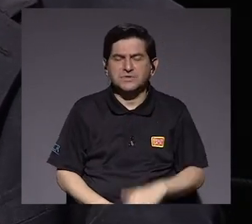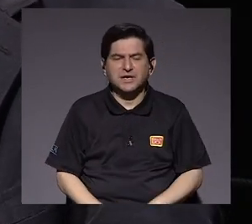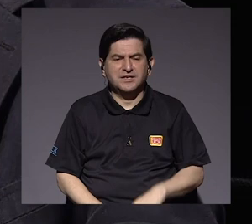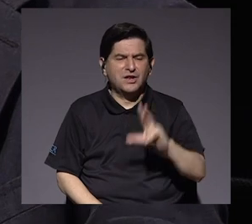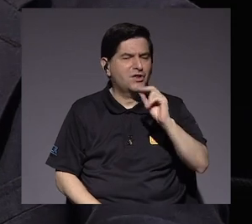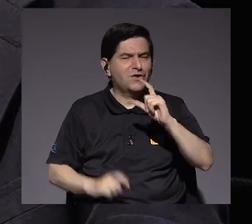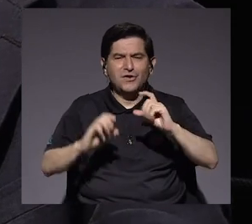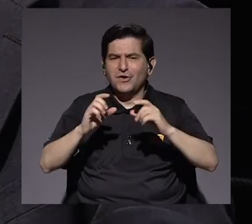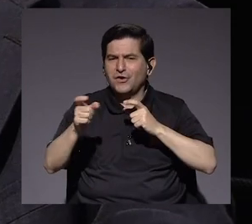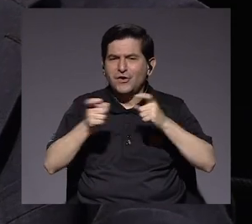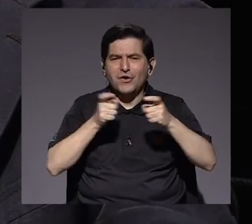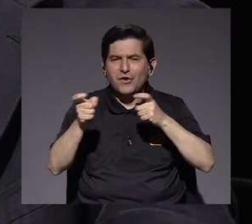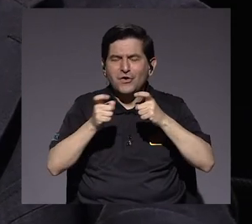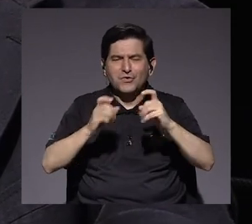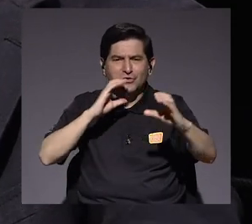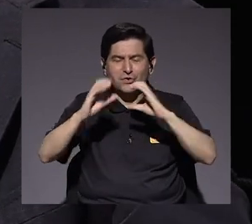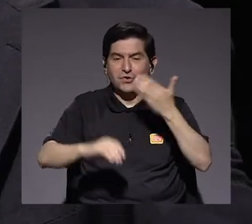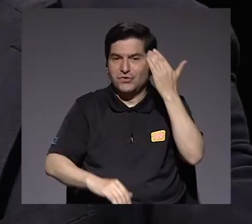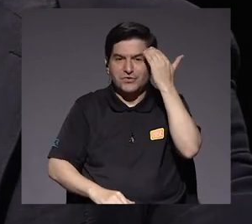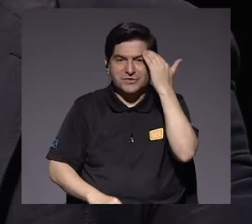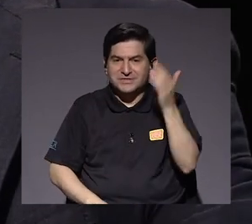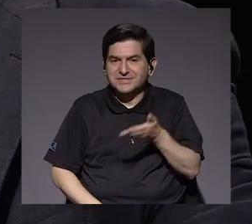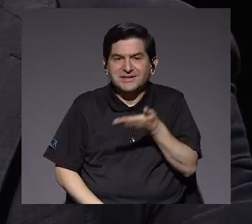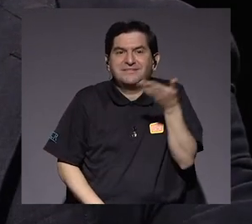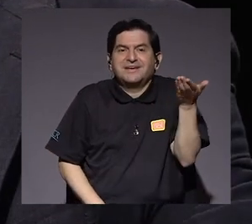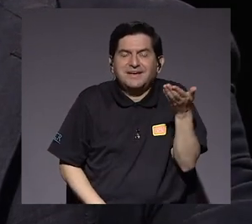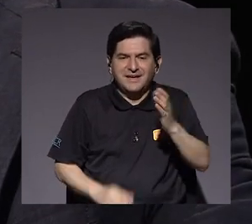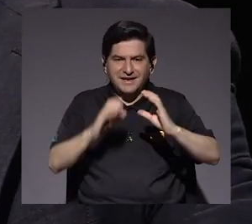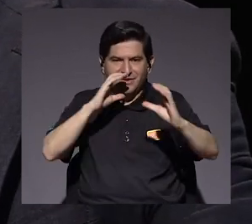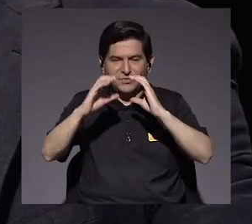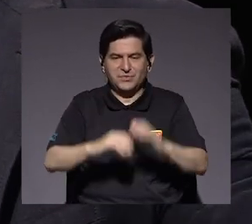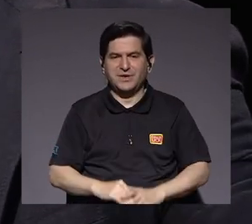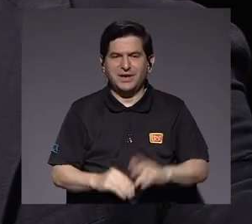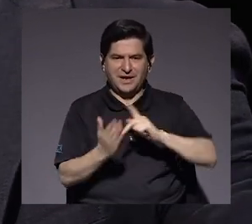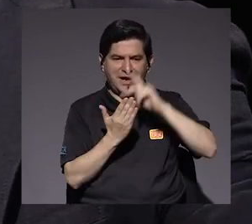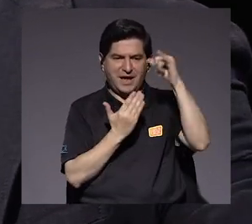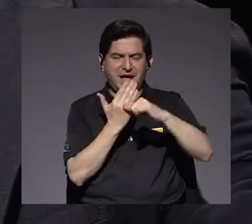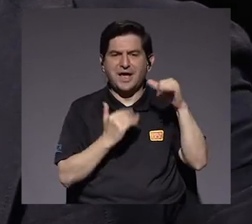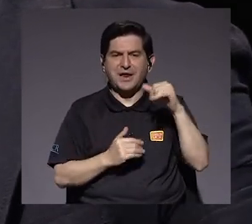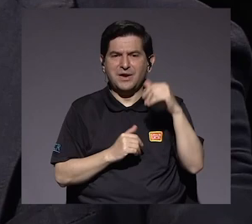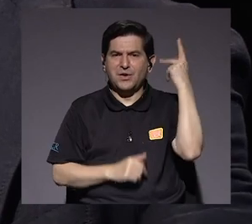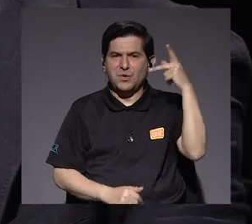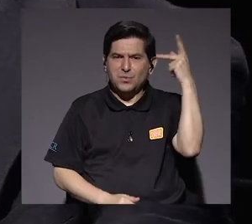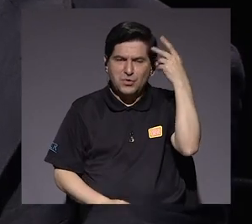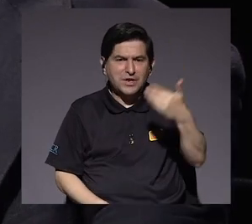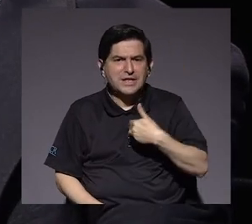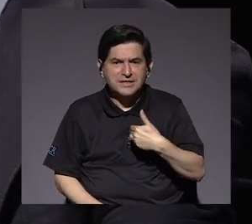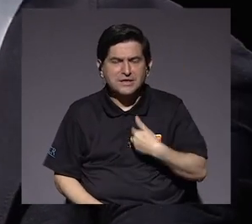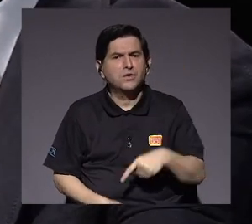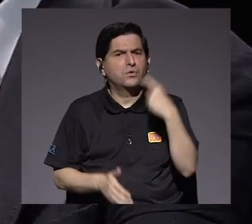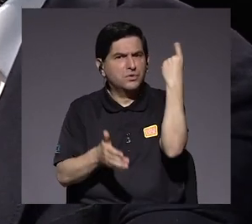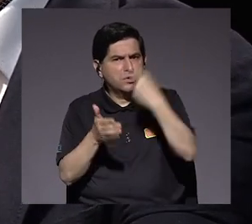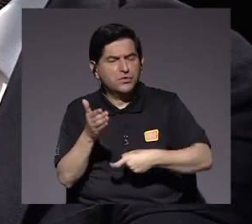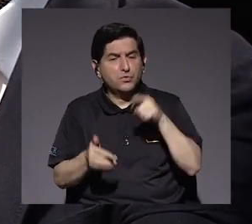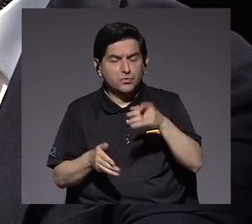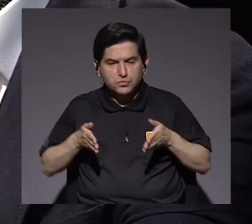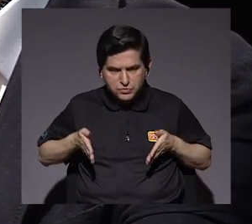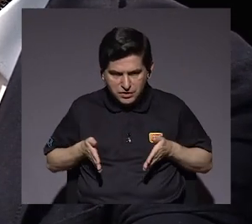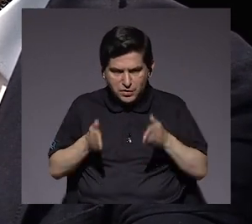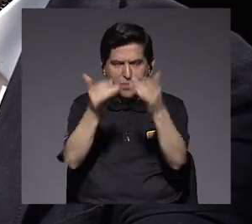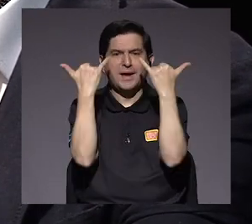la comunicación que es que no sabe qué comunicar porque no tiene un proyecto político. Entonces ahí es ese juego en donde tenés una hoja de